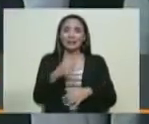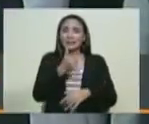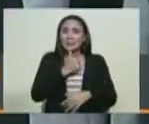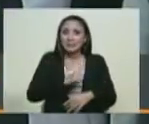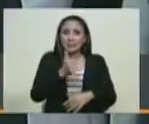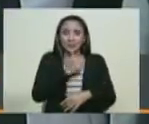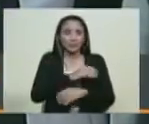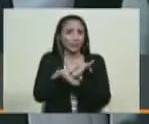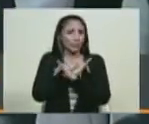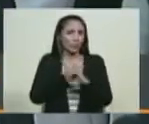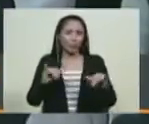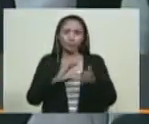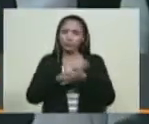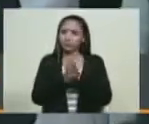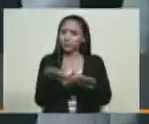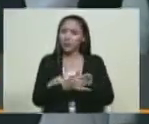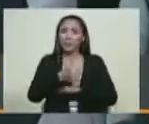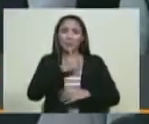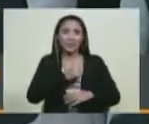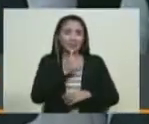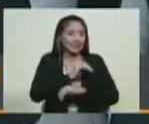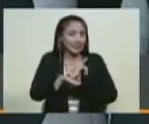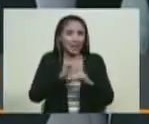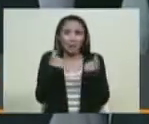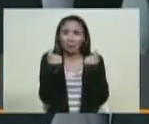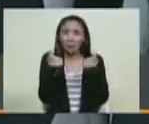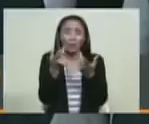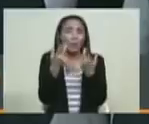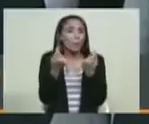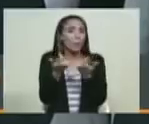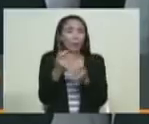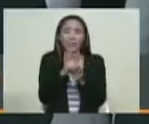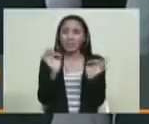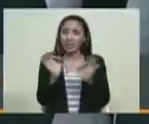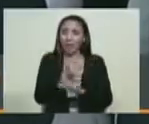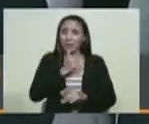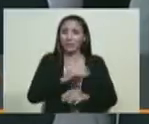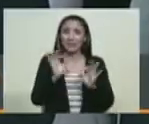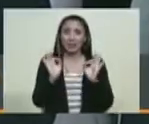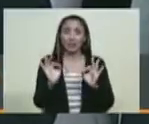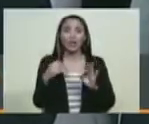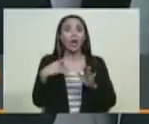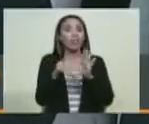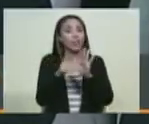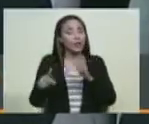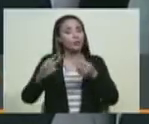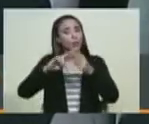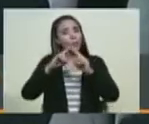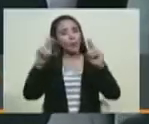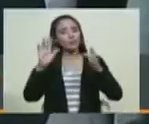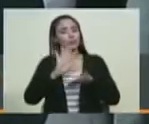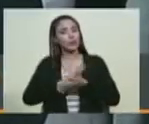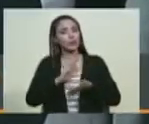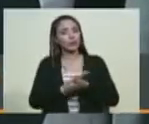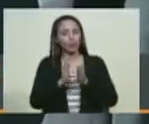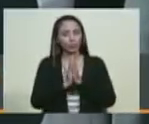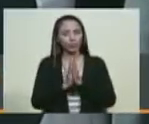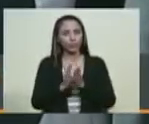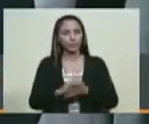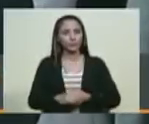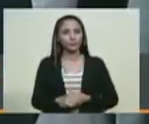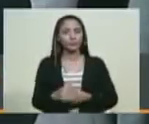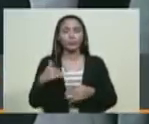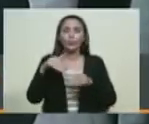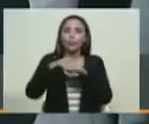una sola al extremismo de derecha, ni una se la vamos a dejar pasar. El pueblo tiene derecho a la paz, el pueblo tiene derecho a